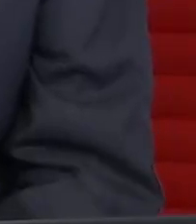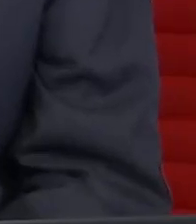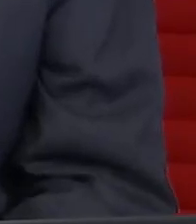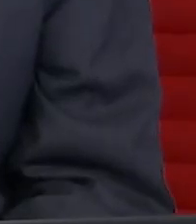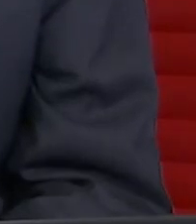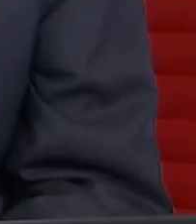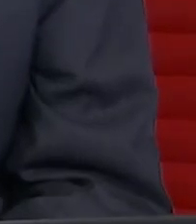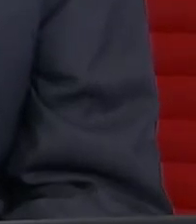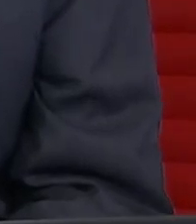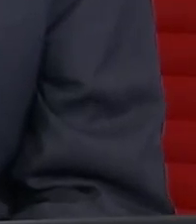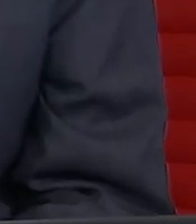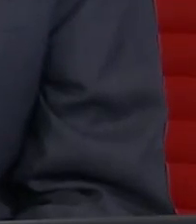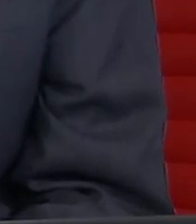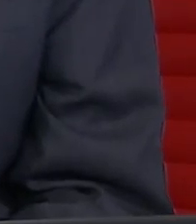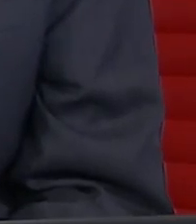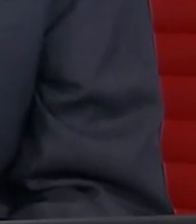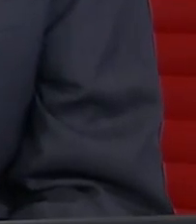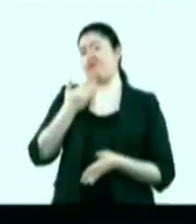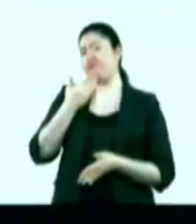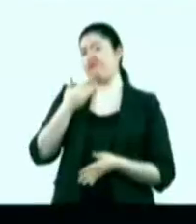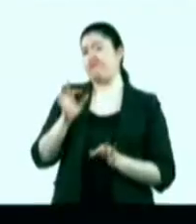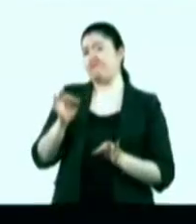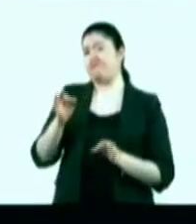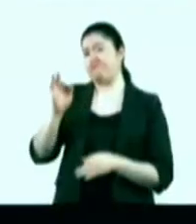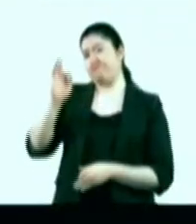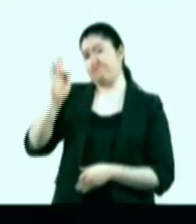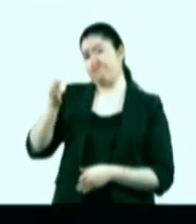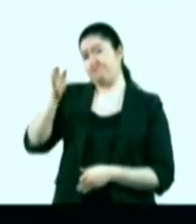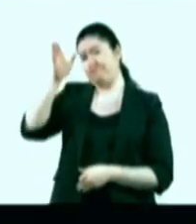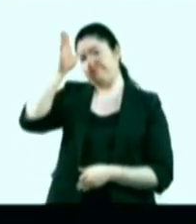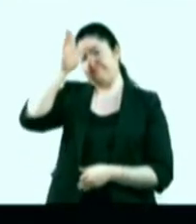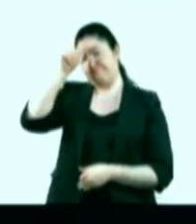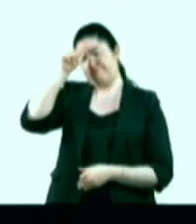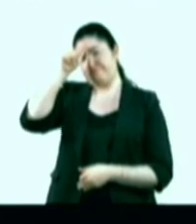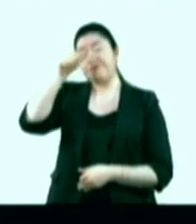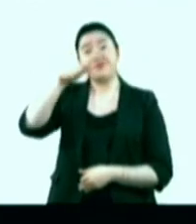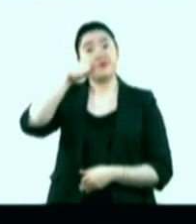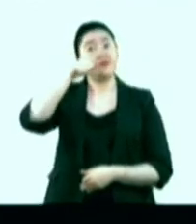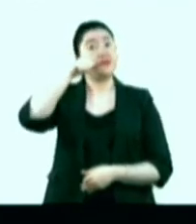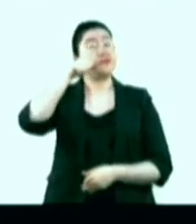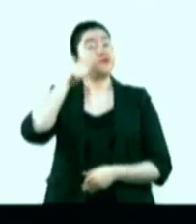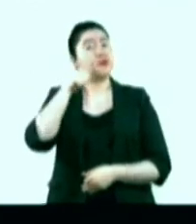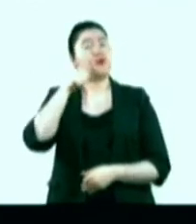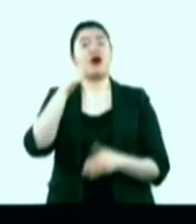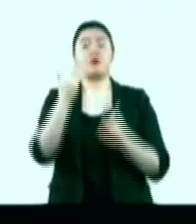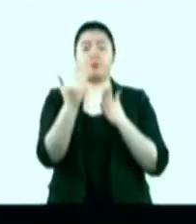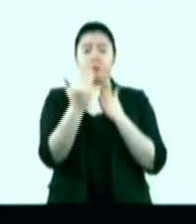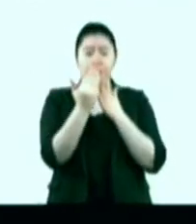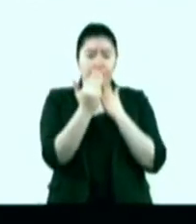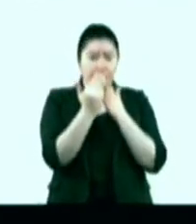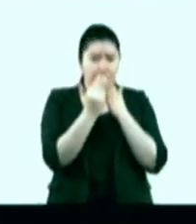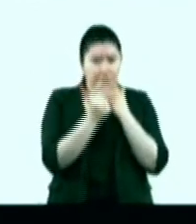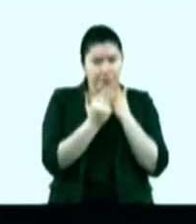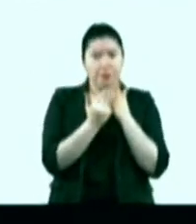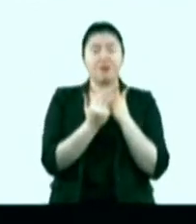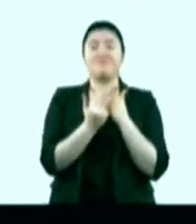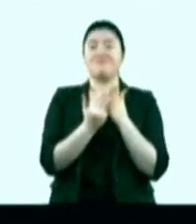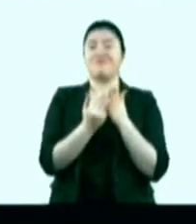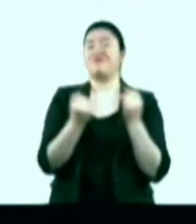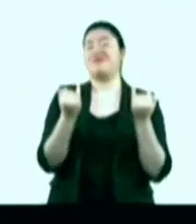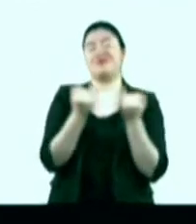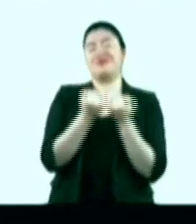Michoacana se instaló el Gabinete de Seguridad y la Mesa de Construcción de Paz en la Alcaldía Benito Juárez. La jefa de gobierno de la Ciudad de México, Claudia Sheinbaum, recordó